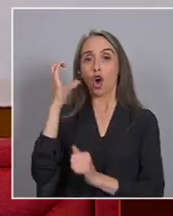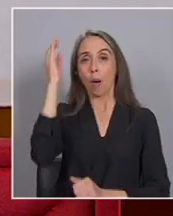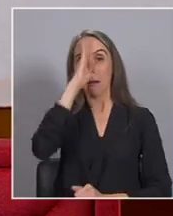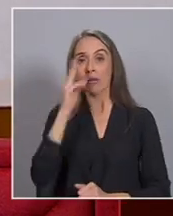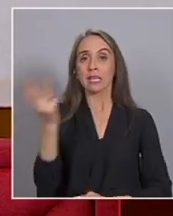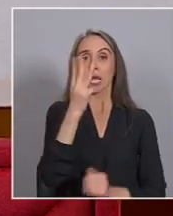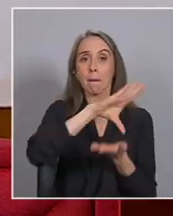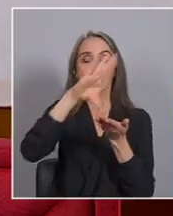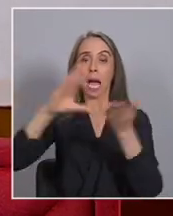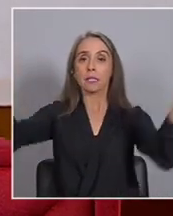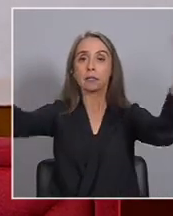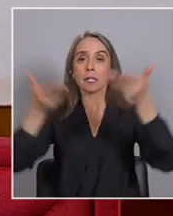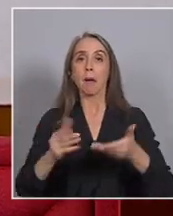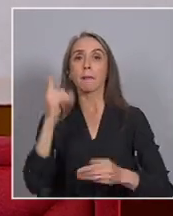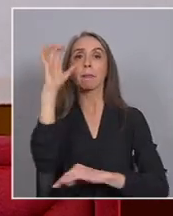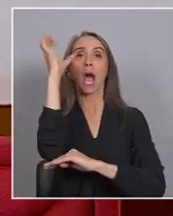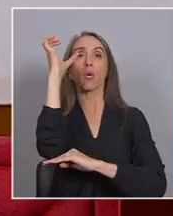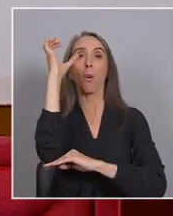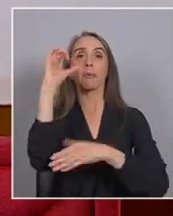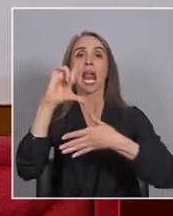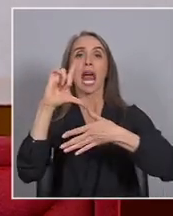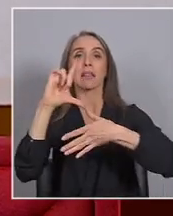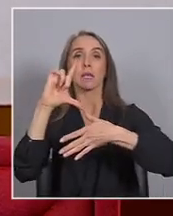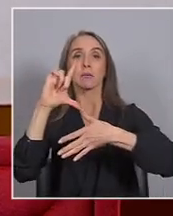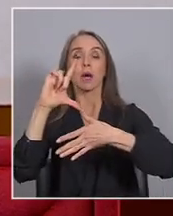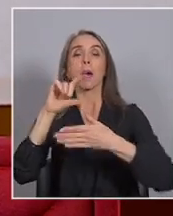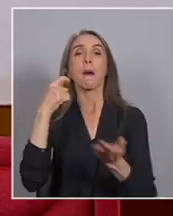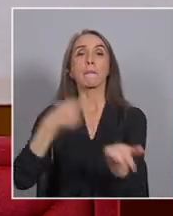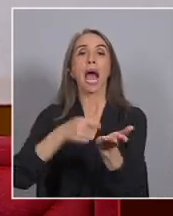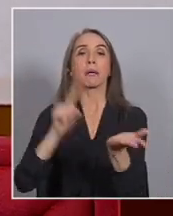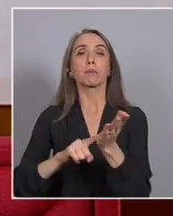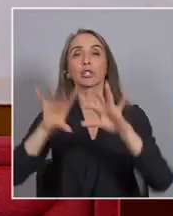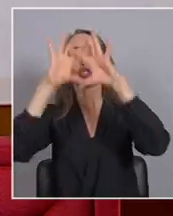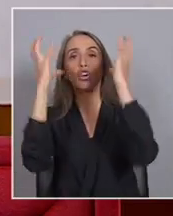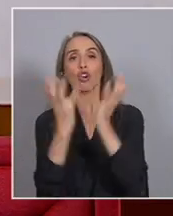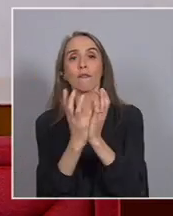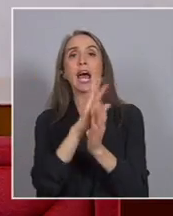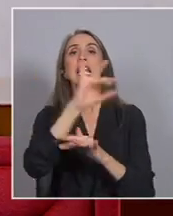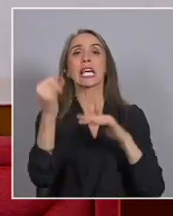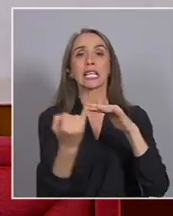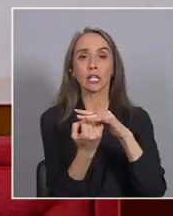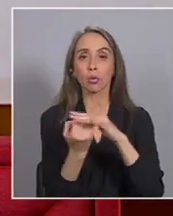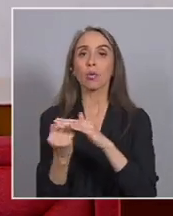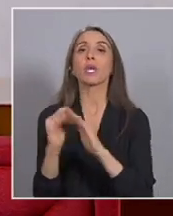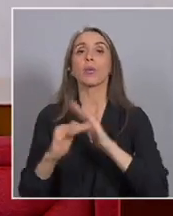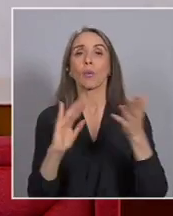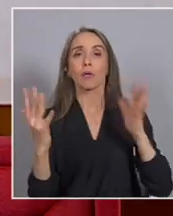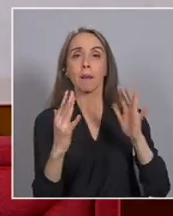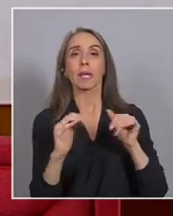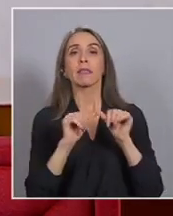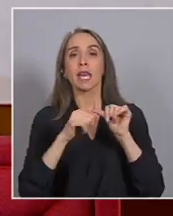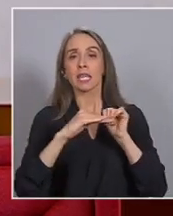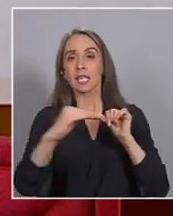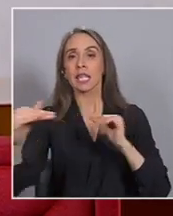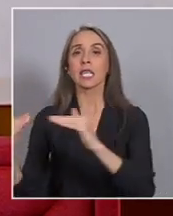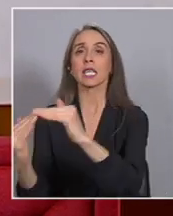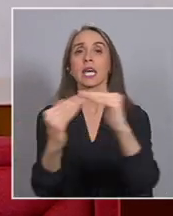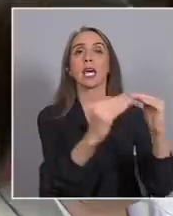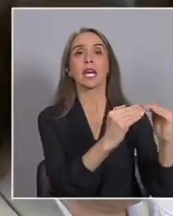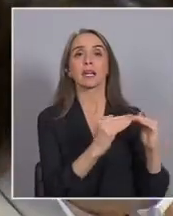Brasil, de la primera cumbre latinoamericana para una tributación global incluyente, sostenible y equitativa. Además,